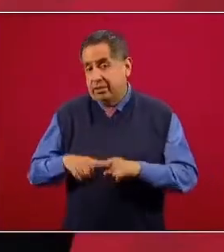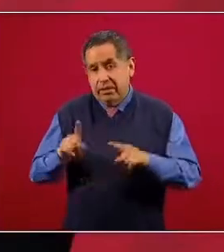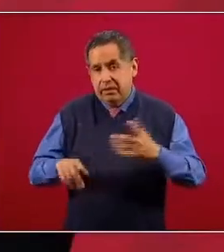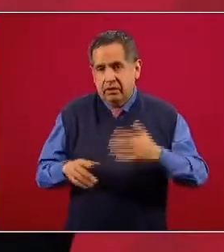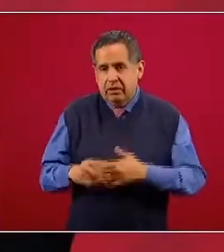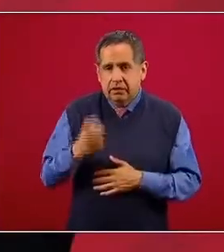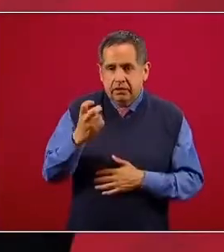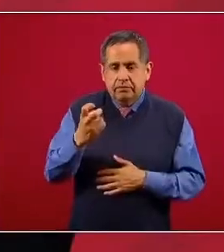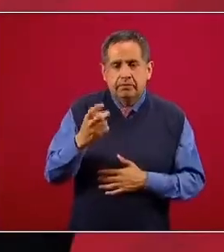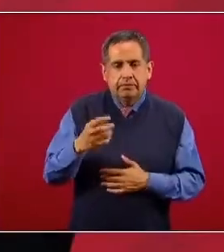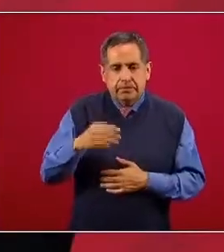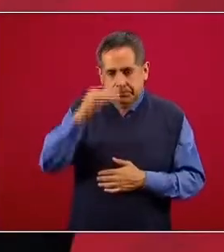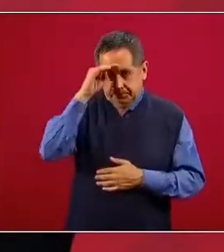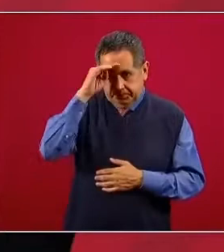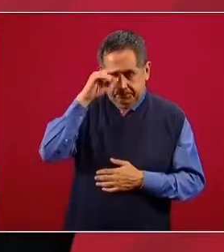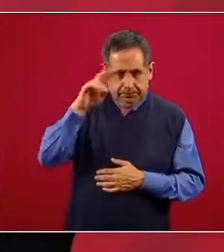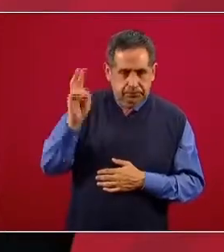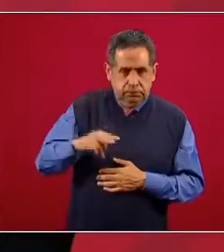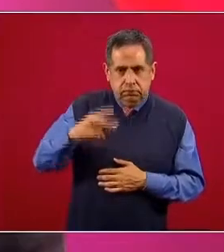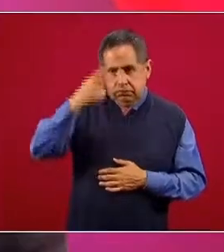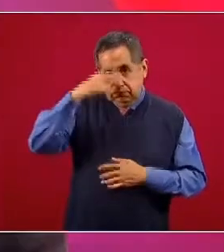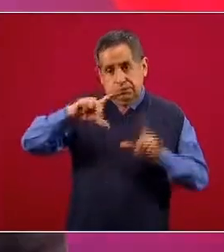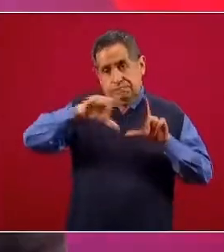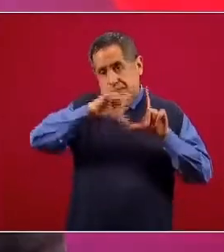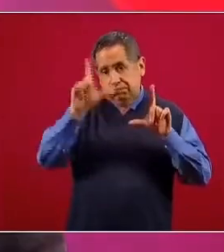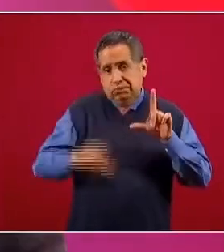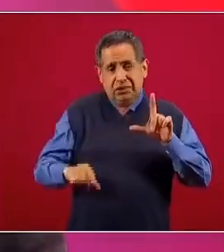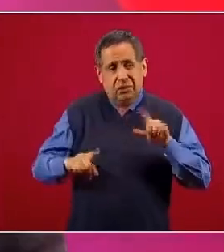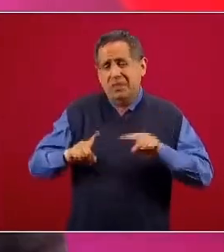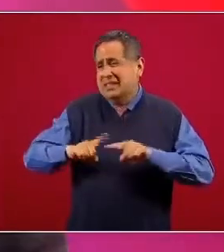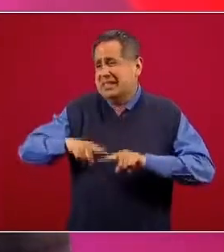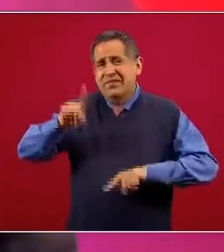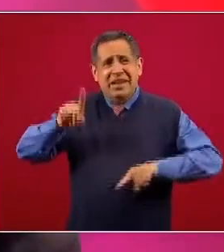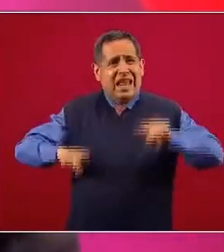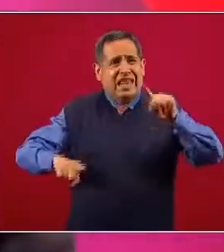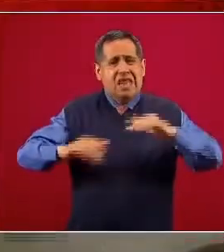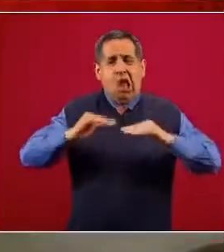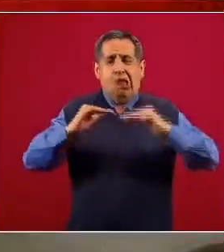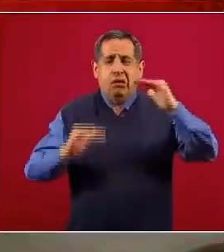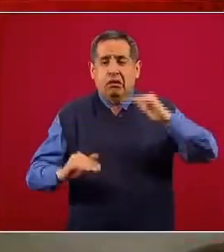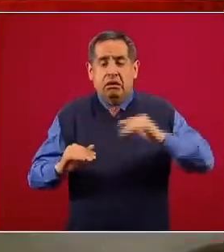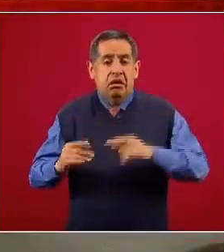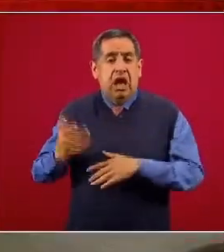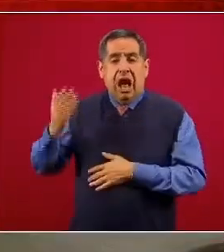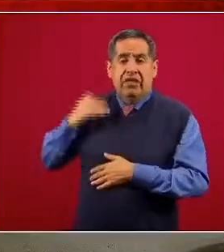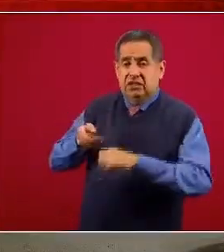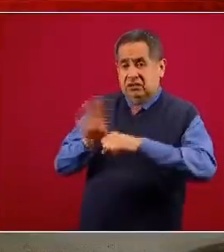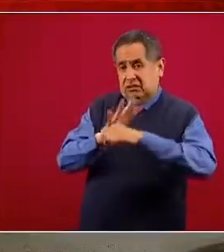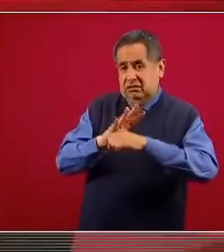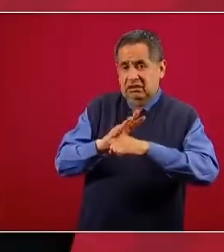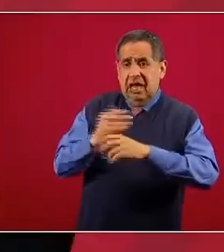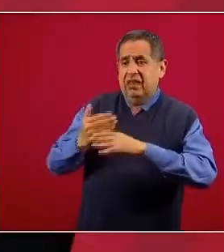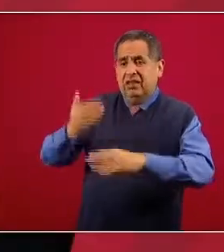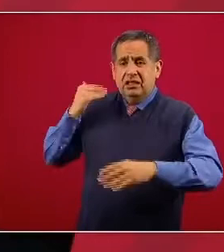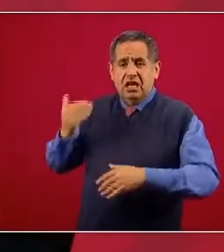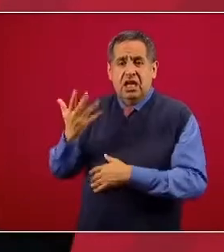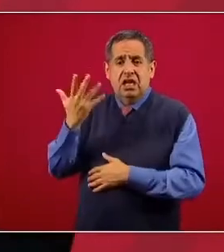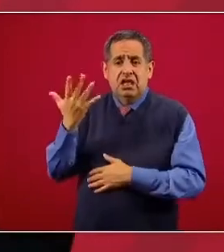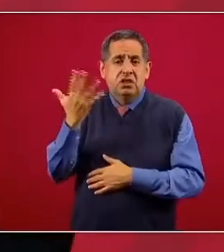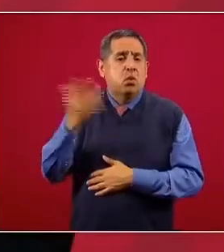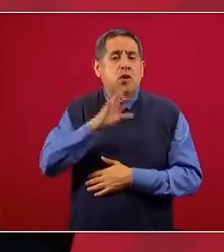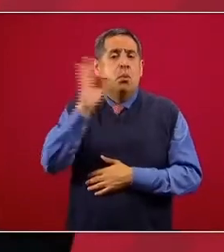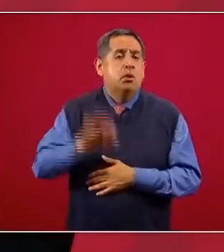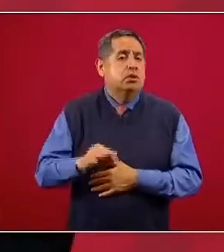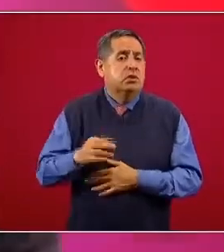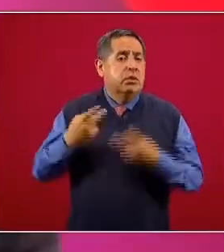en ese sentido, ciertamente México es un país muy desigual. Ya lo era desde que empezó la epidemia, 50% de la población